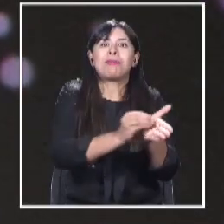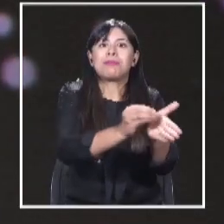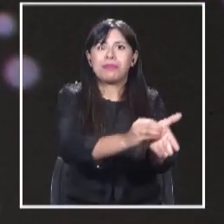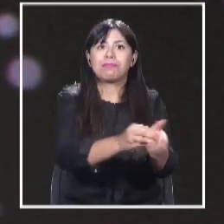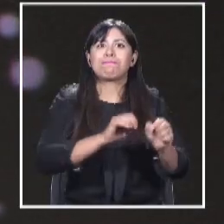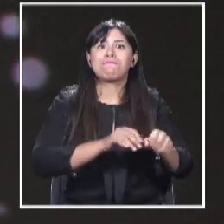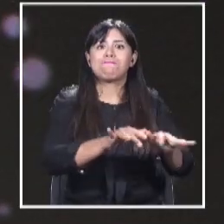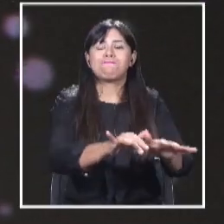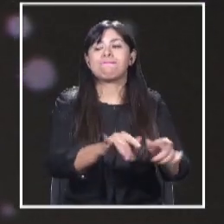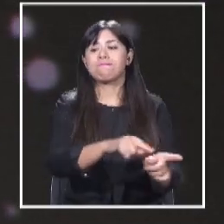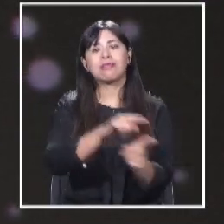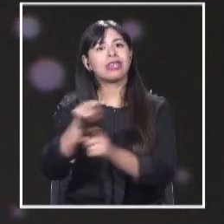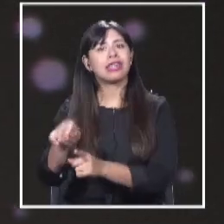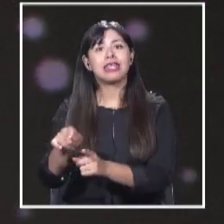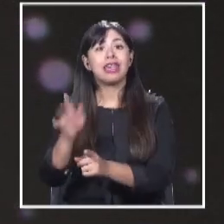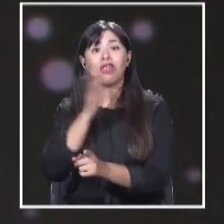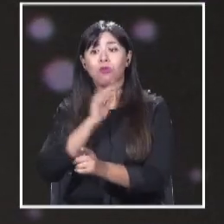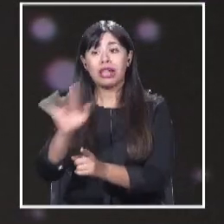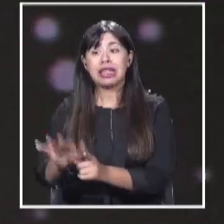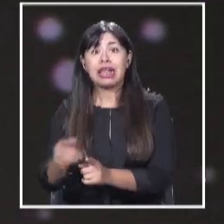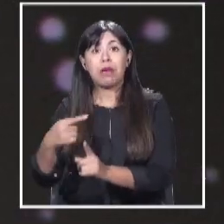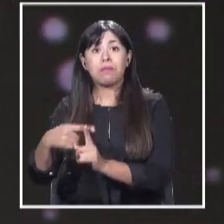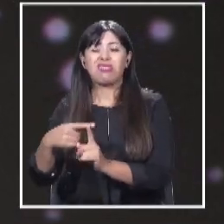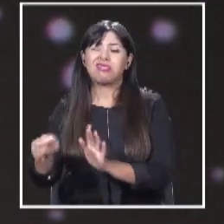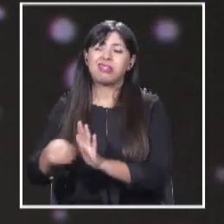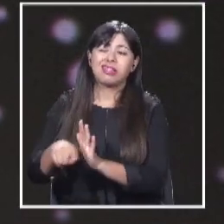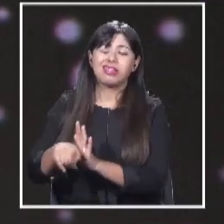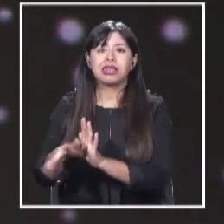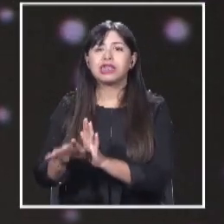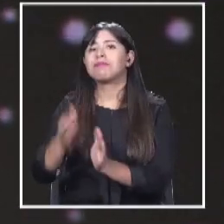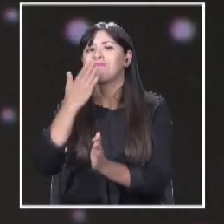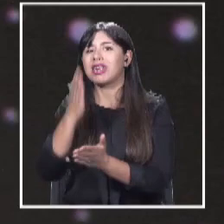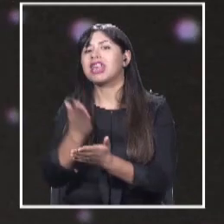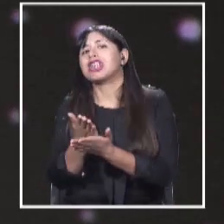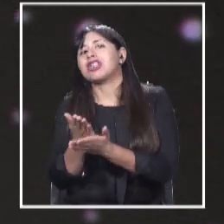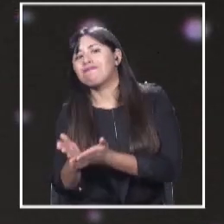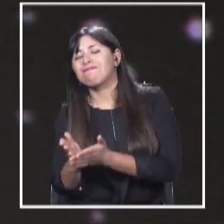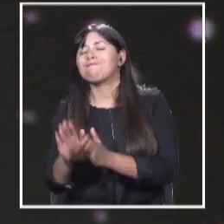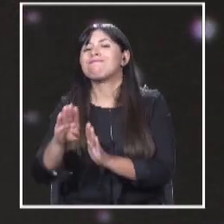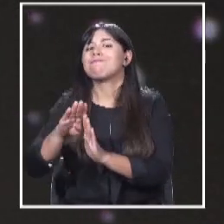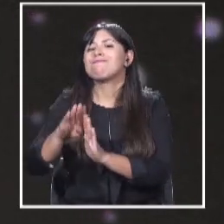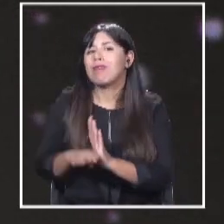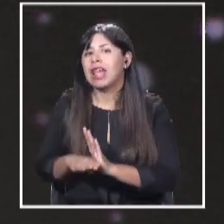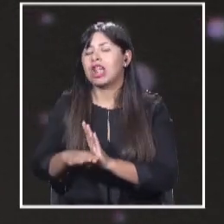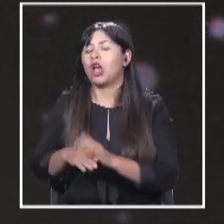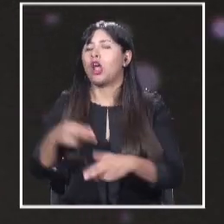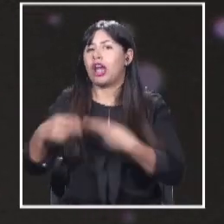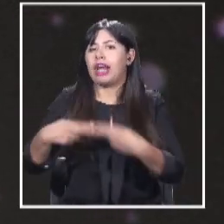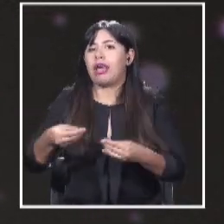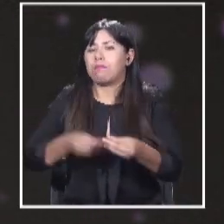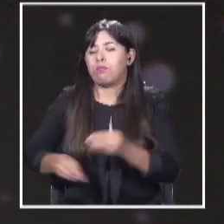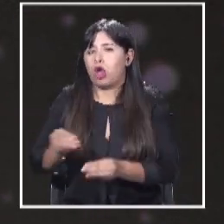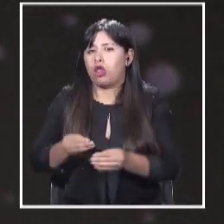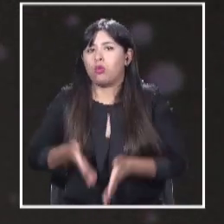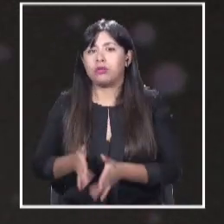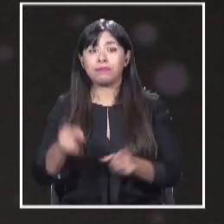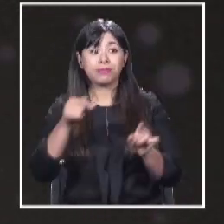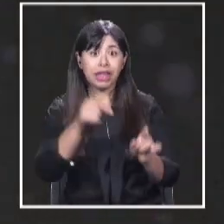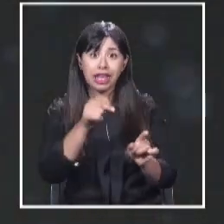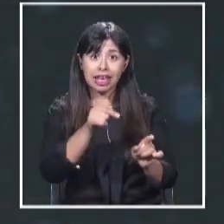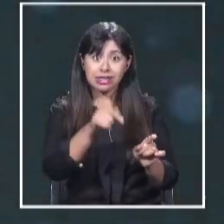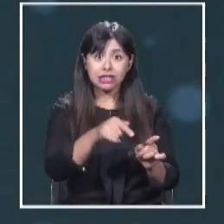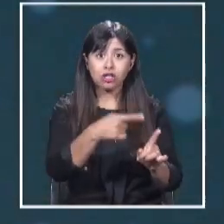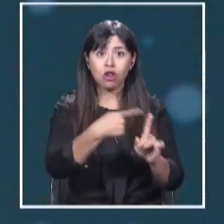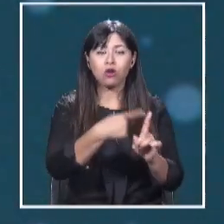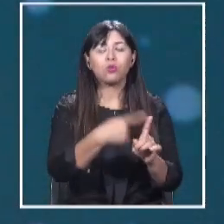En ese sentido, nuestra especie es una especie con muchísimo éxito, pero es un éxito porque se ha dado una evolución a dos